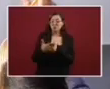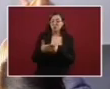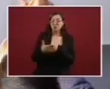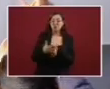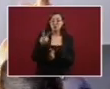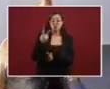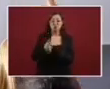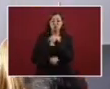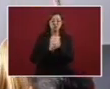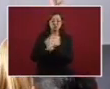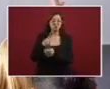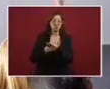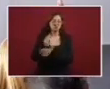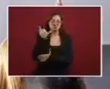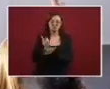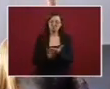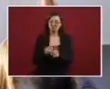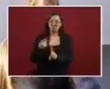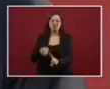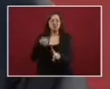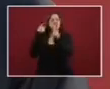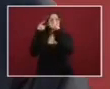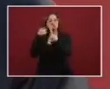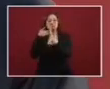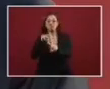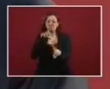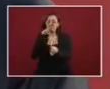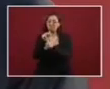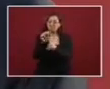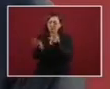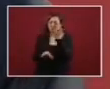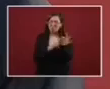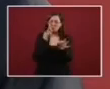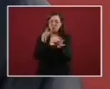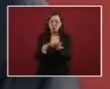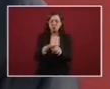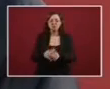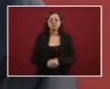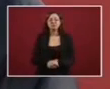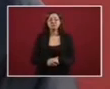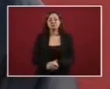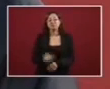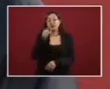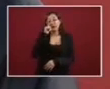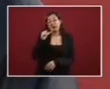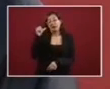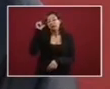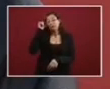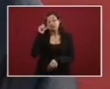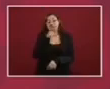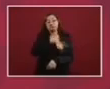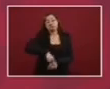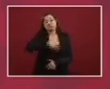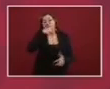el proyecto ayer aunque genera mucha polémica